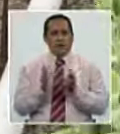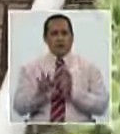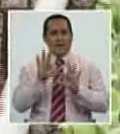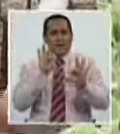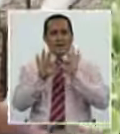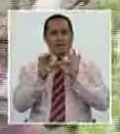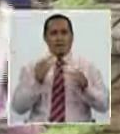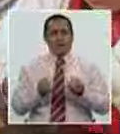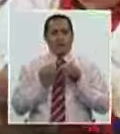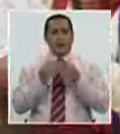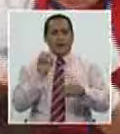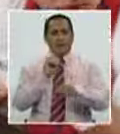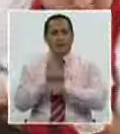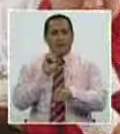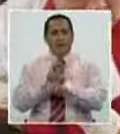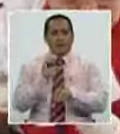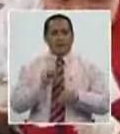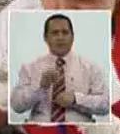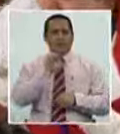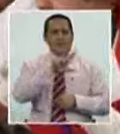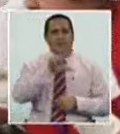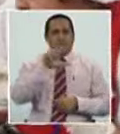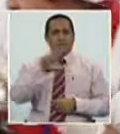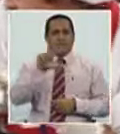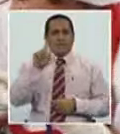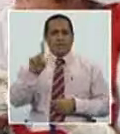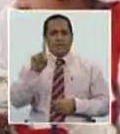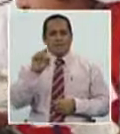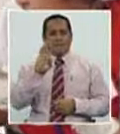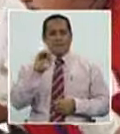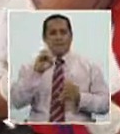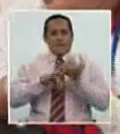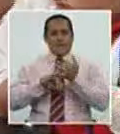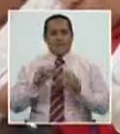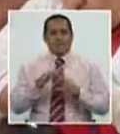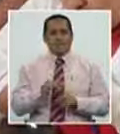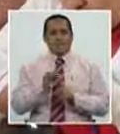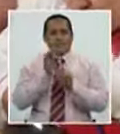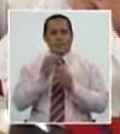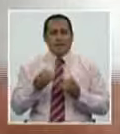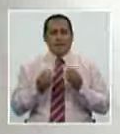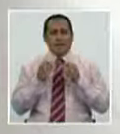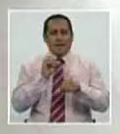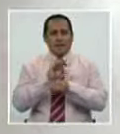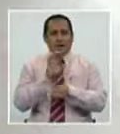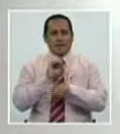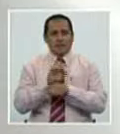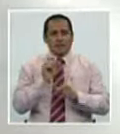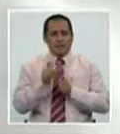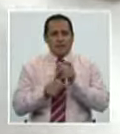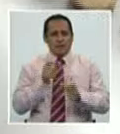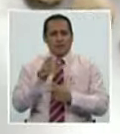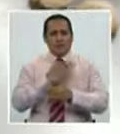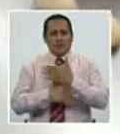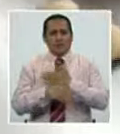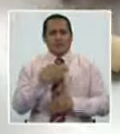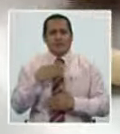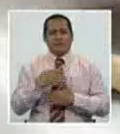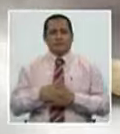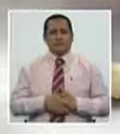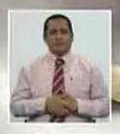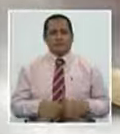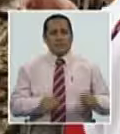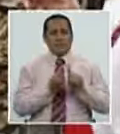educativa elegible para la capacitación de 331 becas especiales para la capacitación de las personas